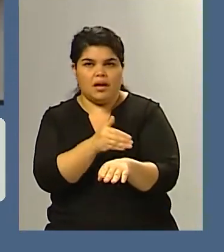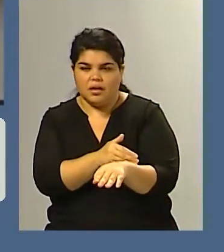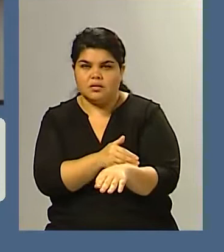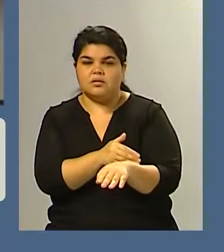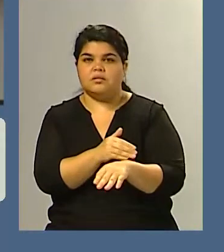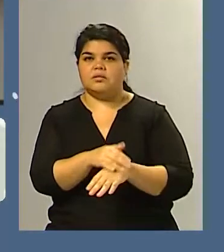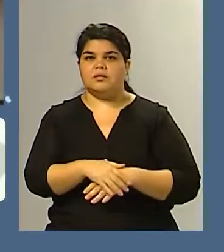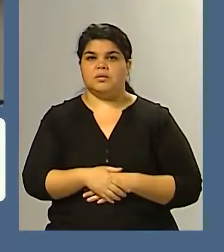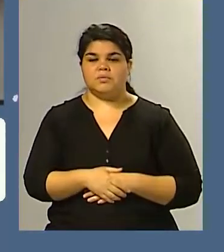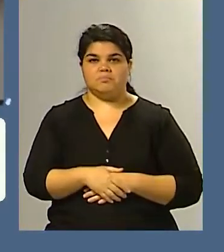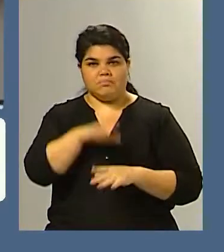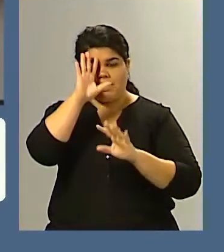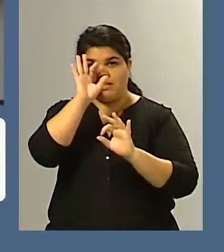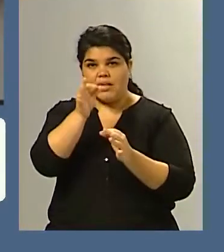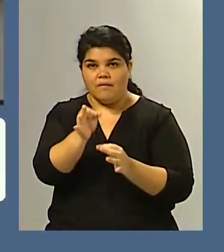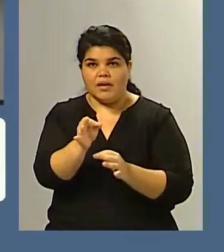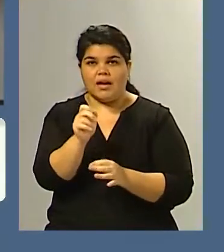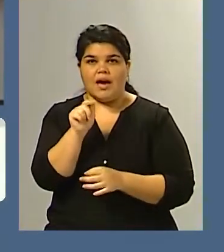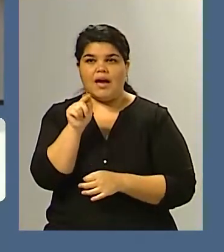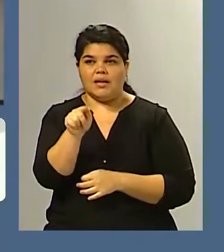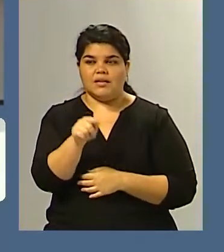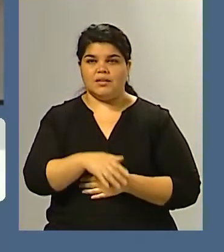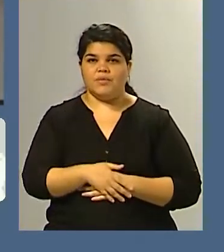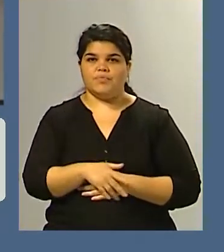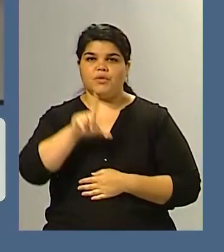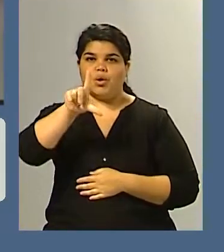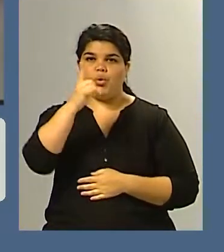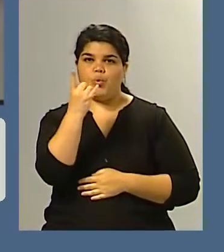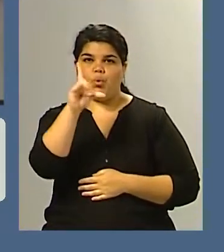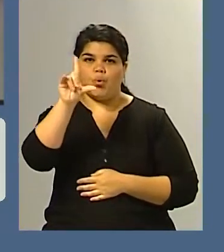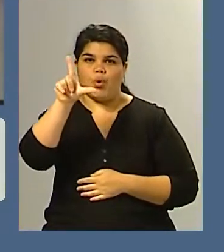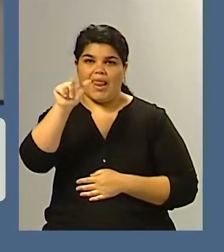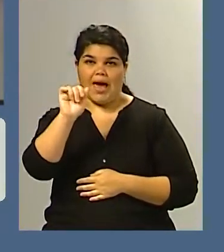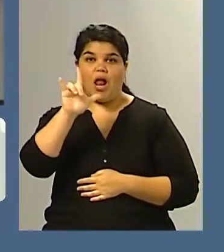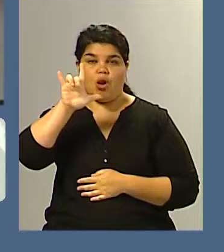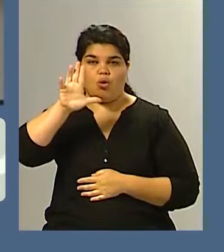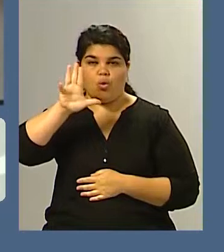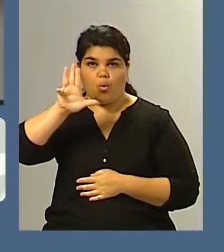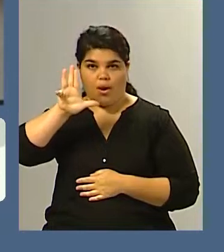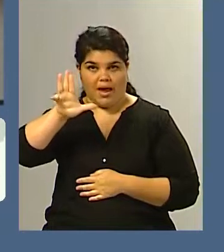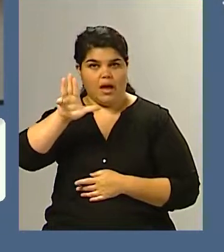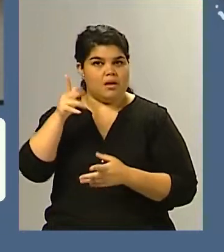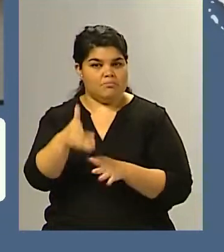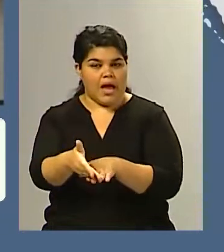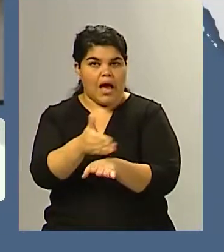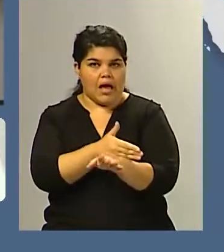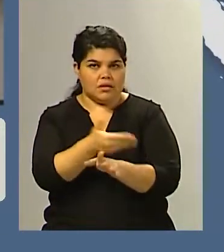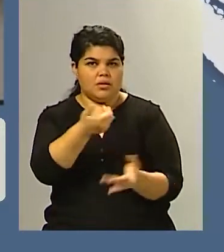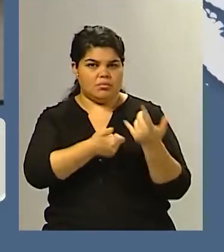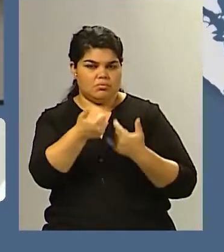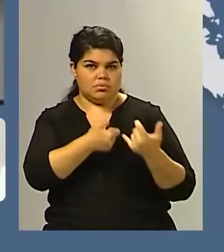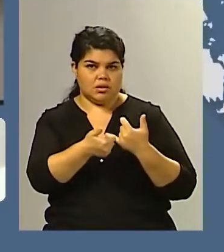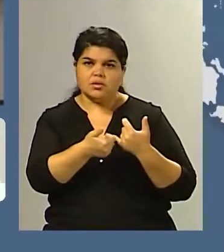de ver qué panorama va a ser el que va a desarrollar o va a ocupar Lula, antes del rol del futuro presidente, ¿usted nos podría indicar o